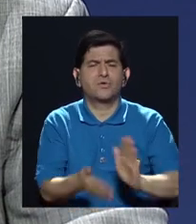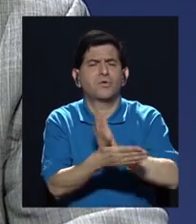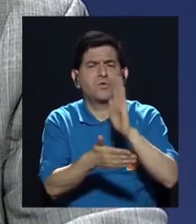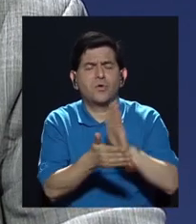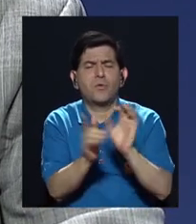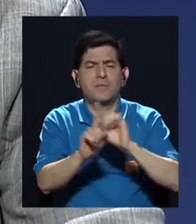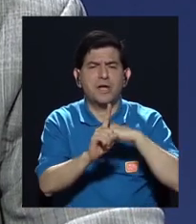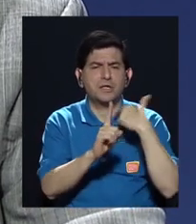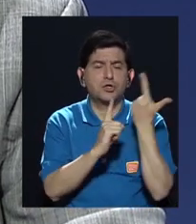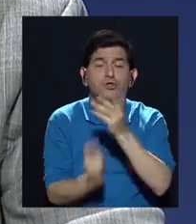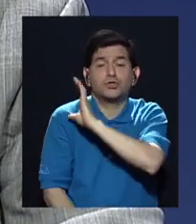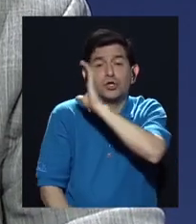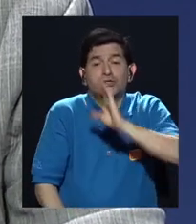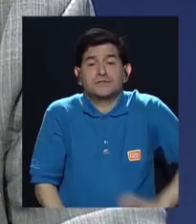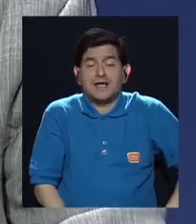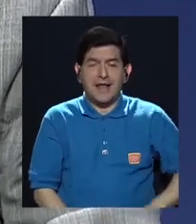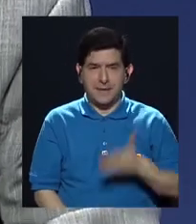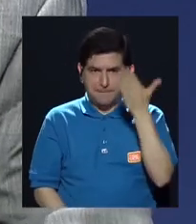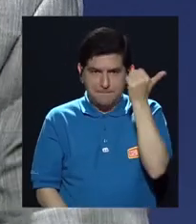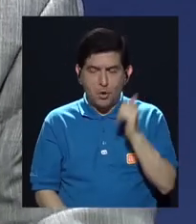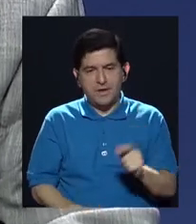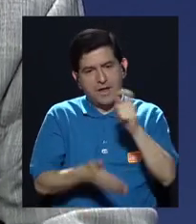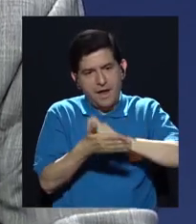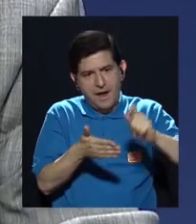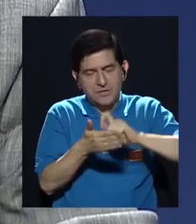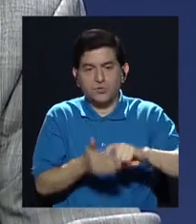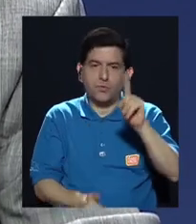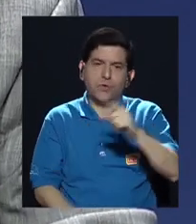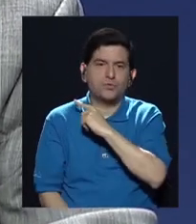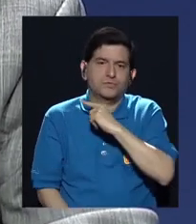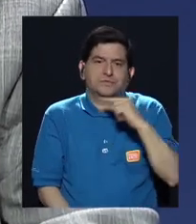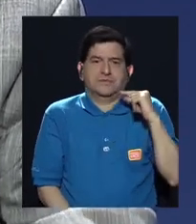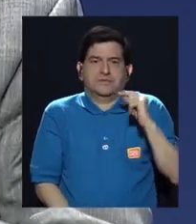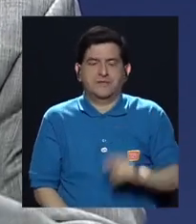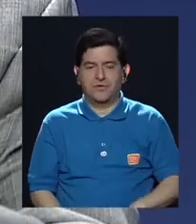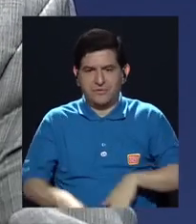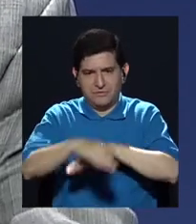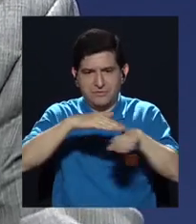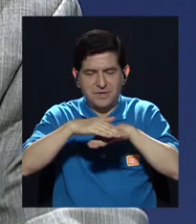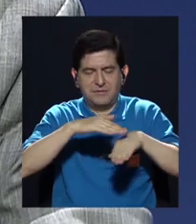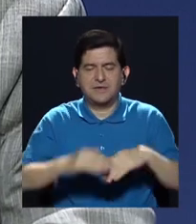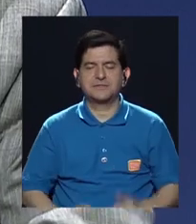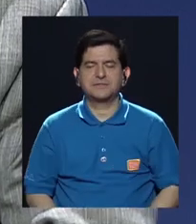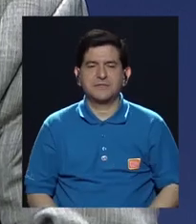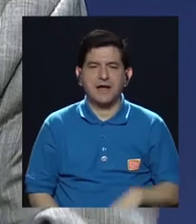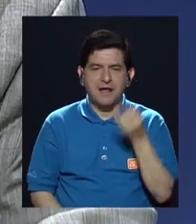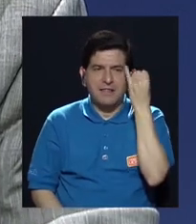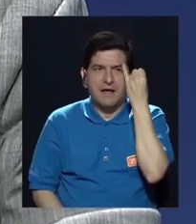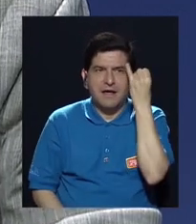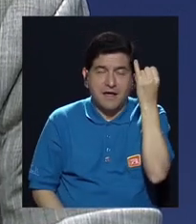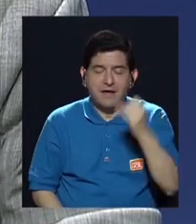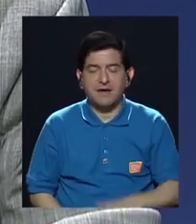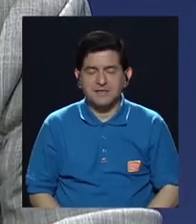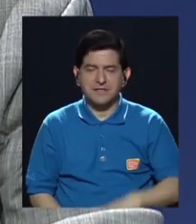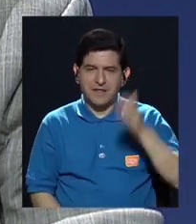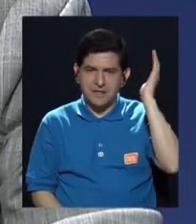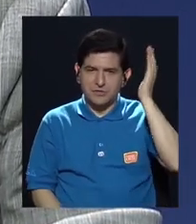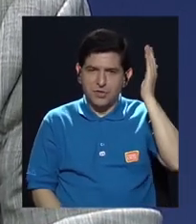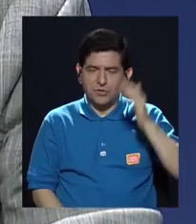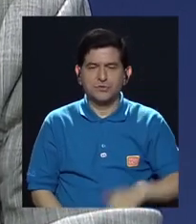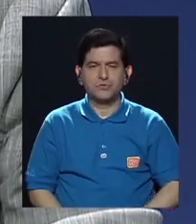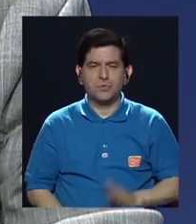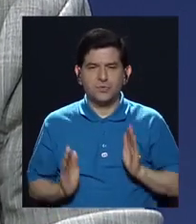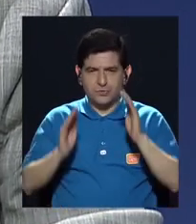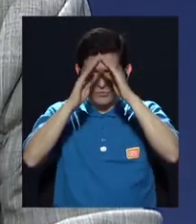un documento social cristiano. ¿Por qué? Porque fue escrita por un cura basado en las iglesias, en las encíclicas